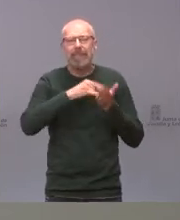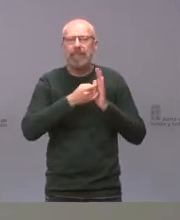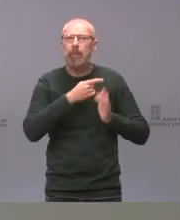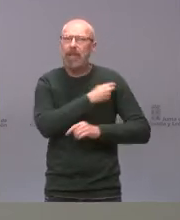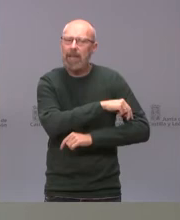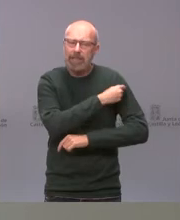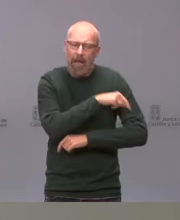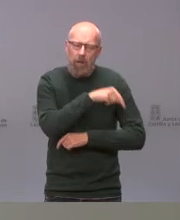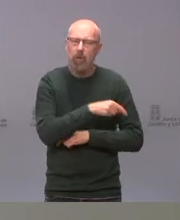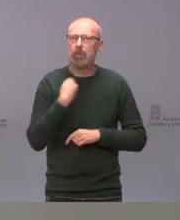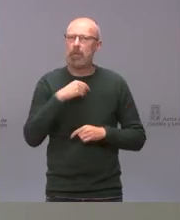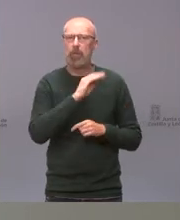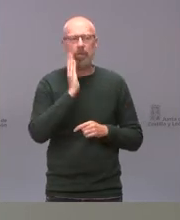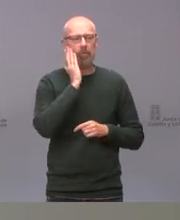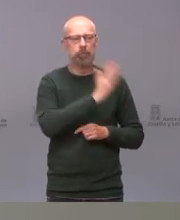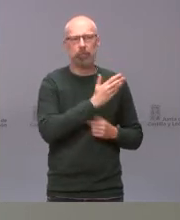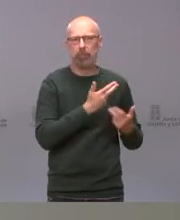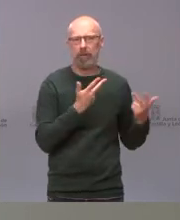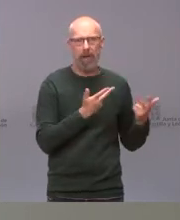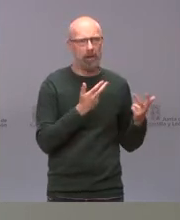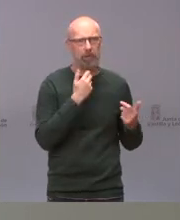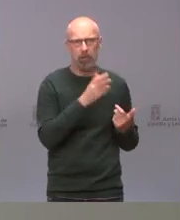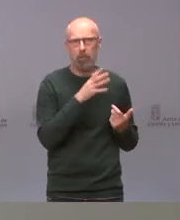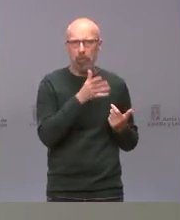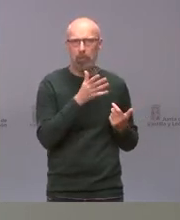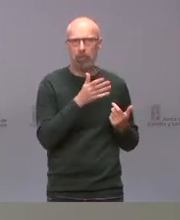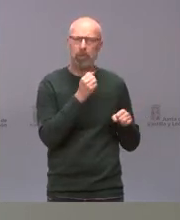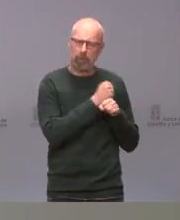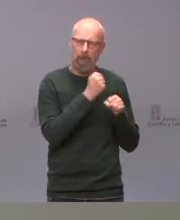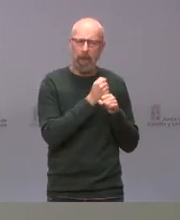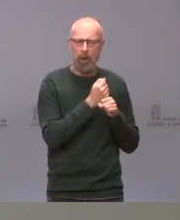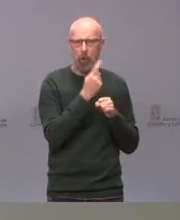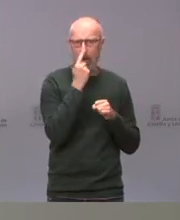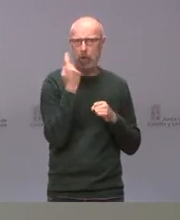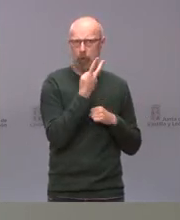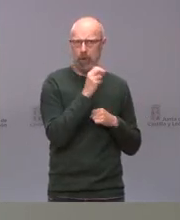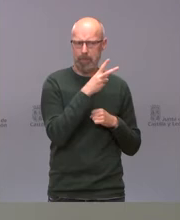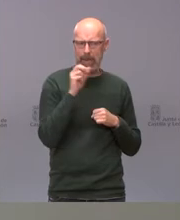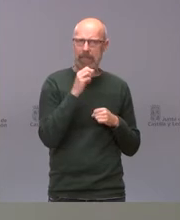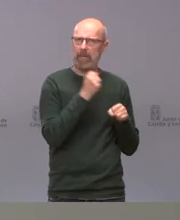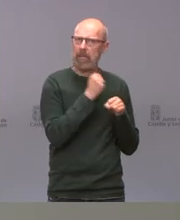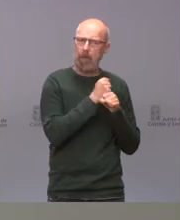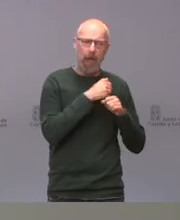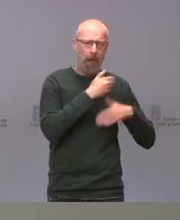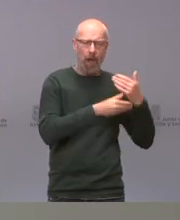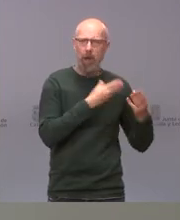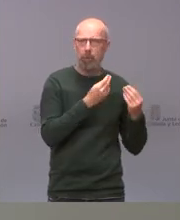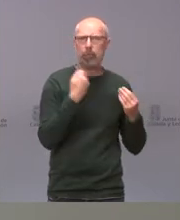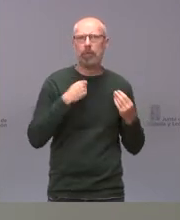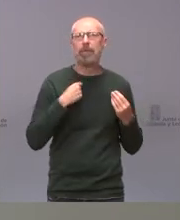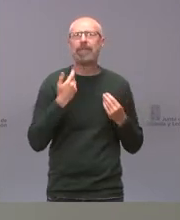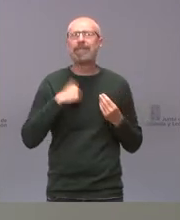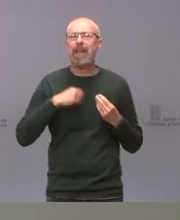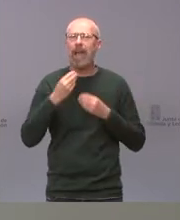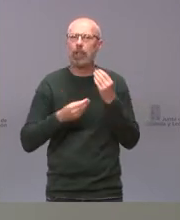en el sistema sanitario ha sido intensísima en el año 2020. En este año hemos hecho 14,3 millones